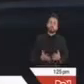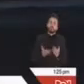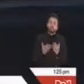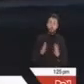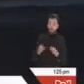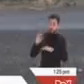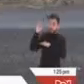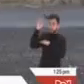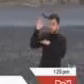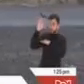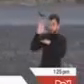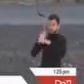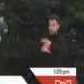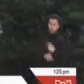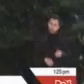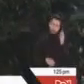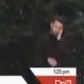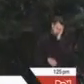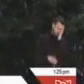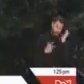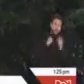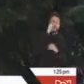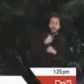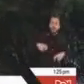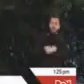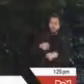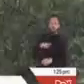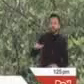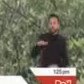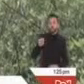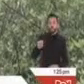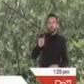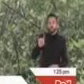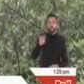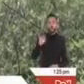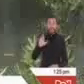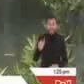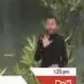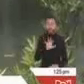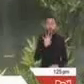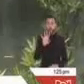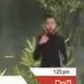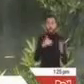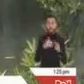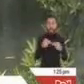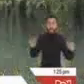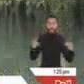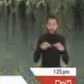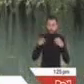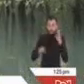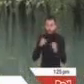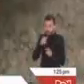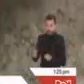fuimos a dormir. Al día siguiente visitamos el Parque Nacional Utría. Más de 54.000 hectáreas de área protegida que combinan el río, el mar,